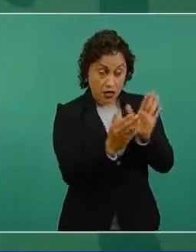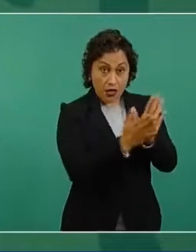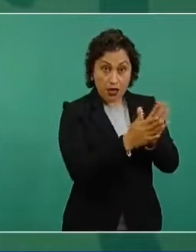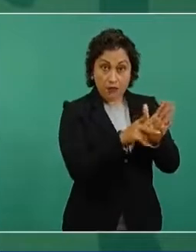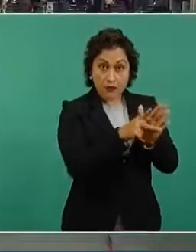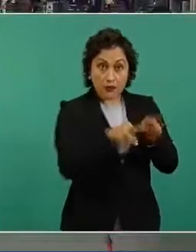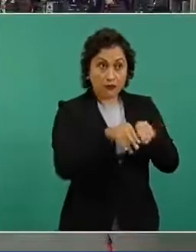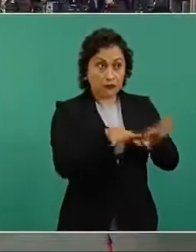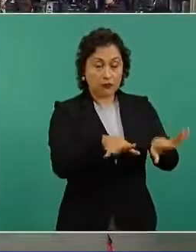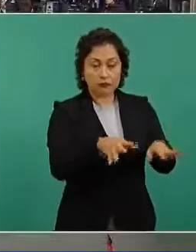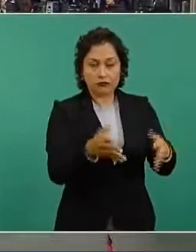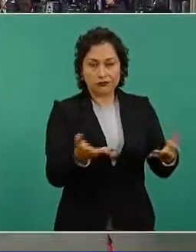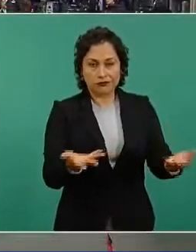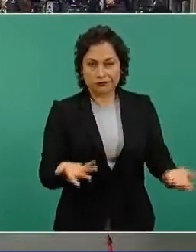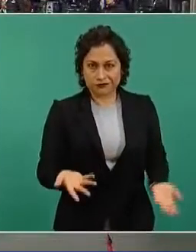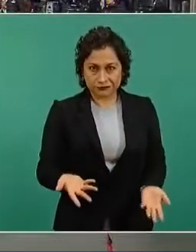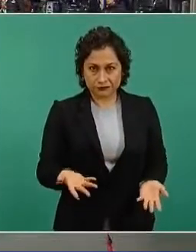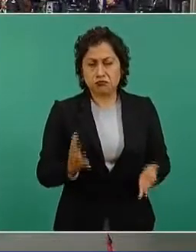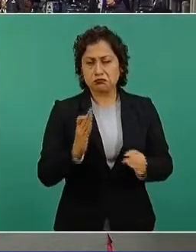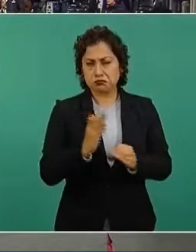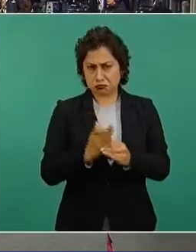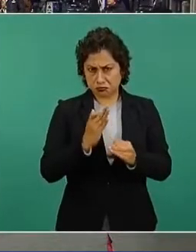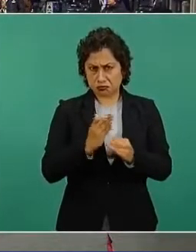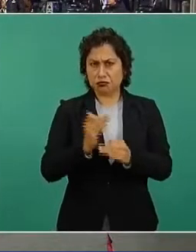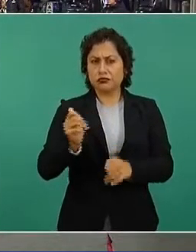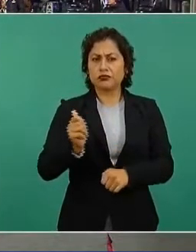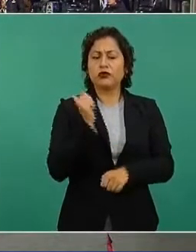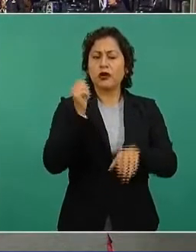no está de más decirlo.